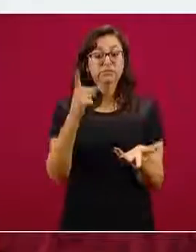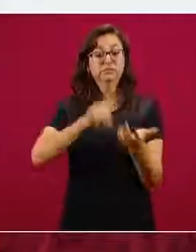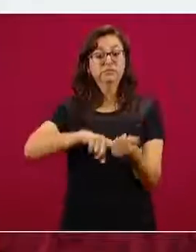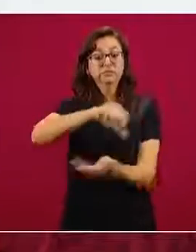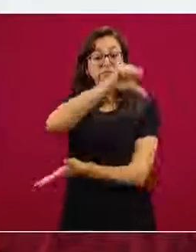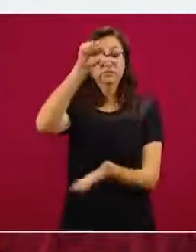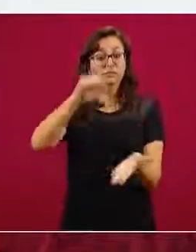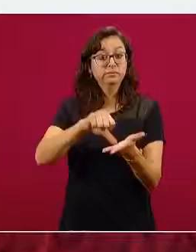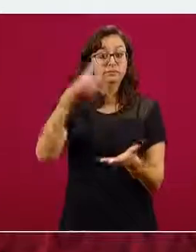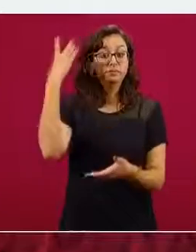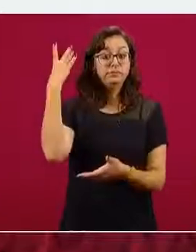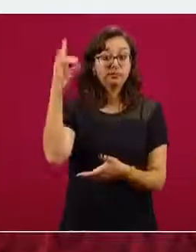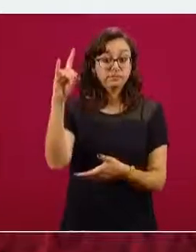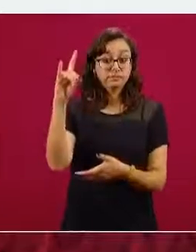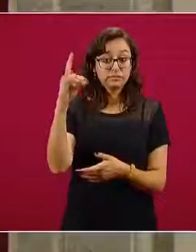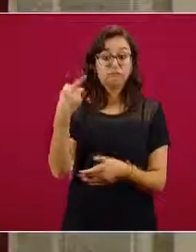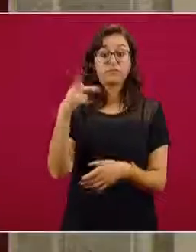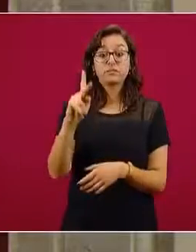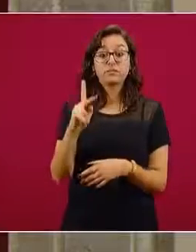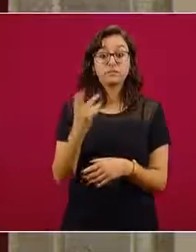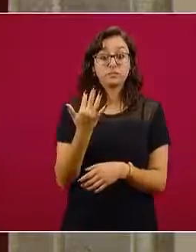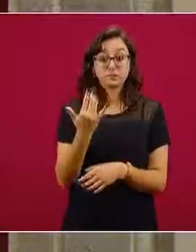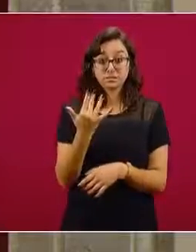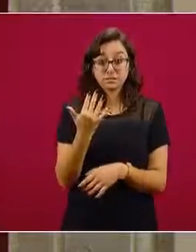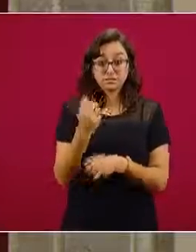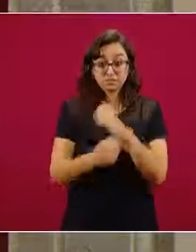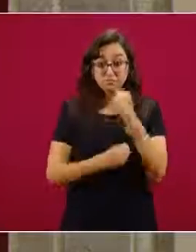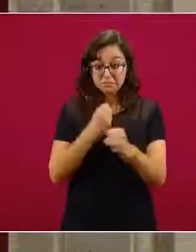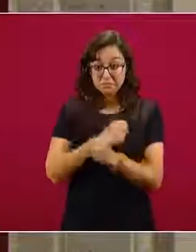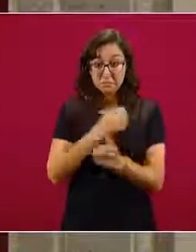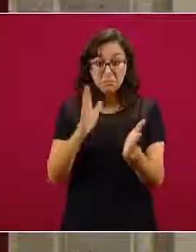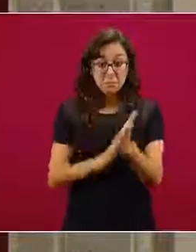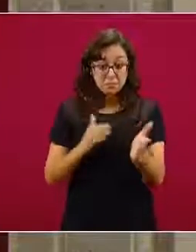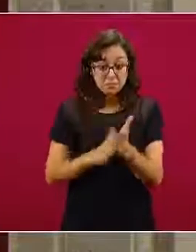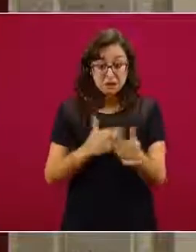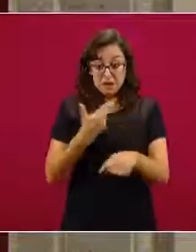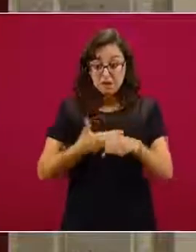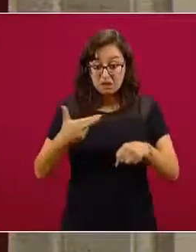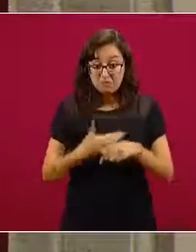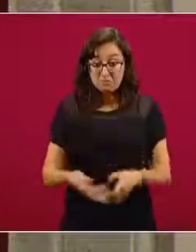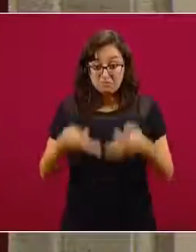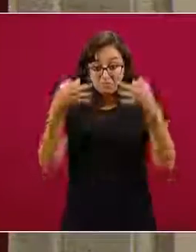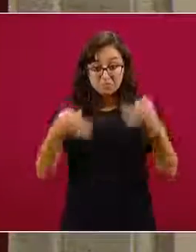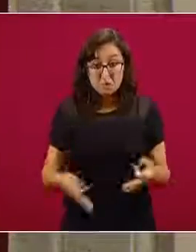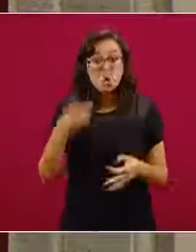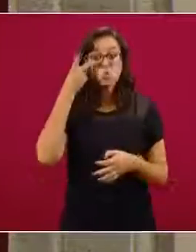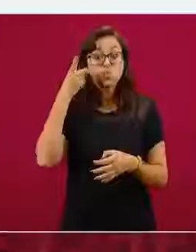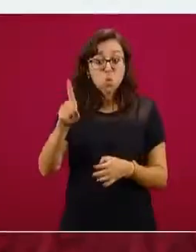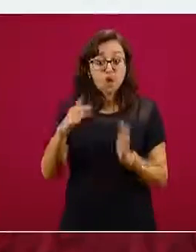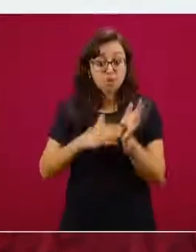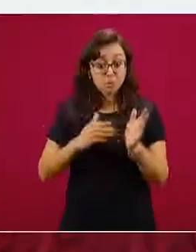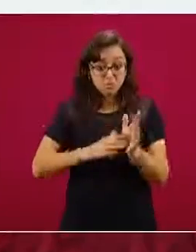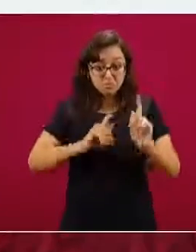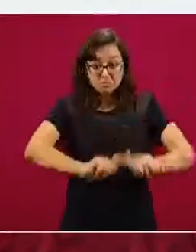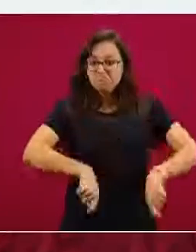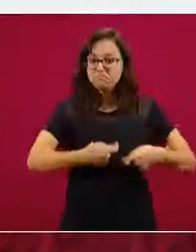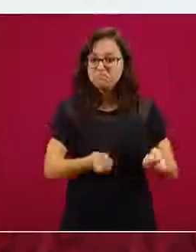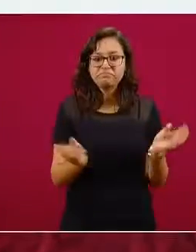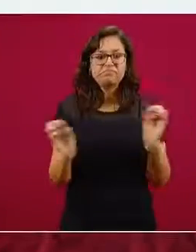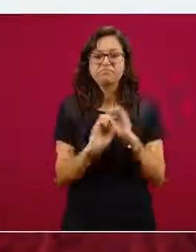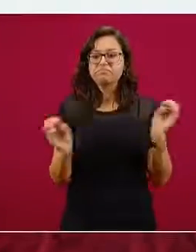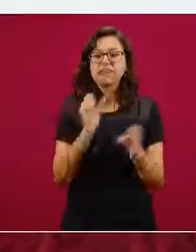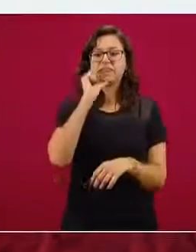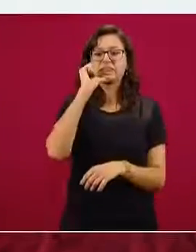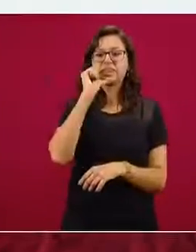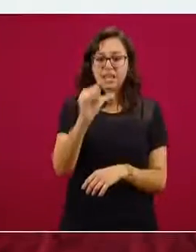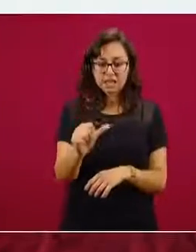Cuernavaca. Pero por 50 años no ha tenido certeza jurídica, es decir, nadie tiene ahí un título de propiedad y además las condiciones de vida,